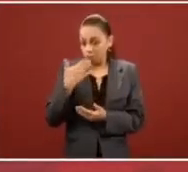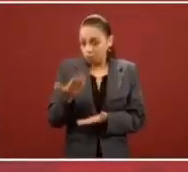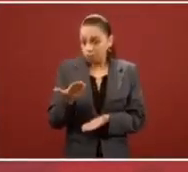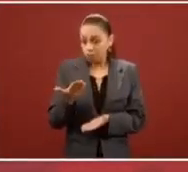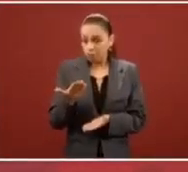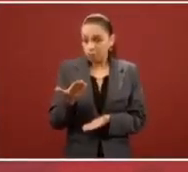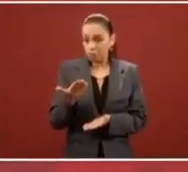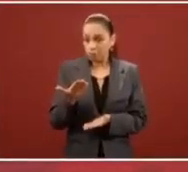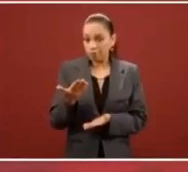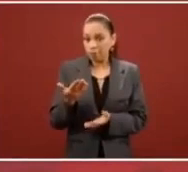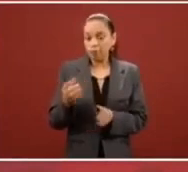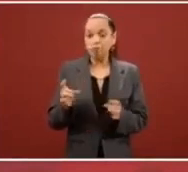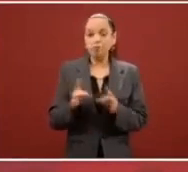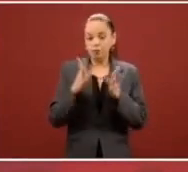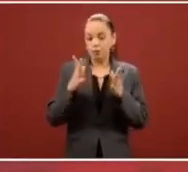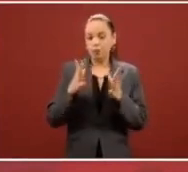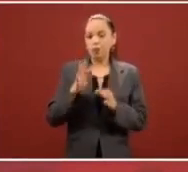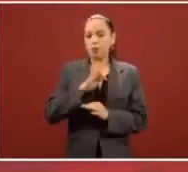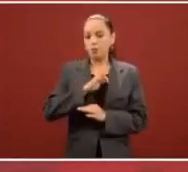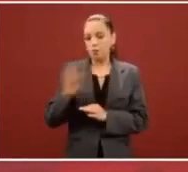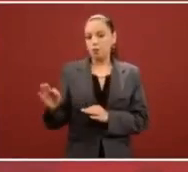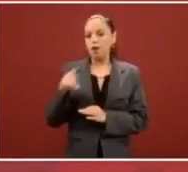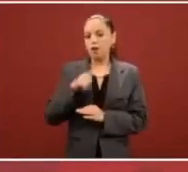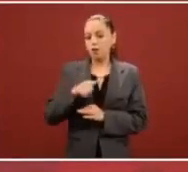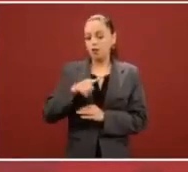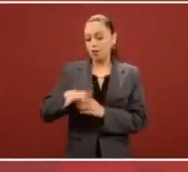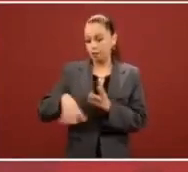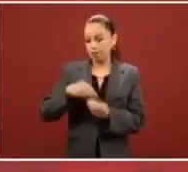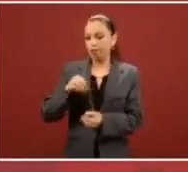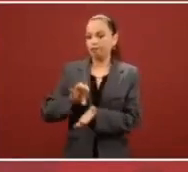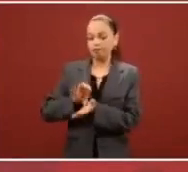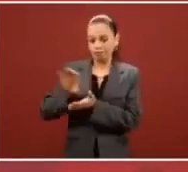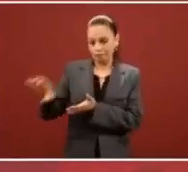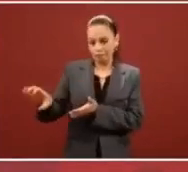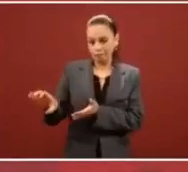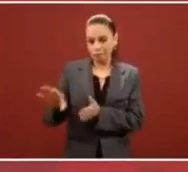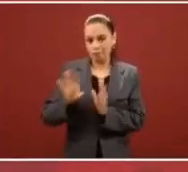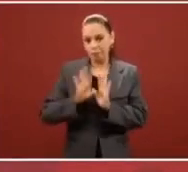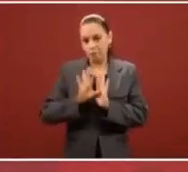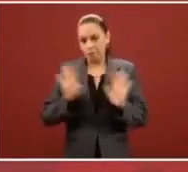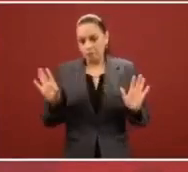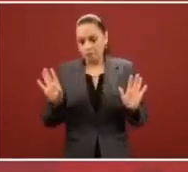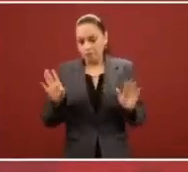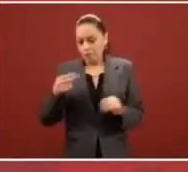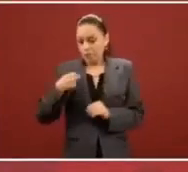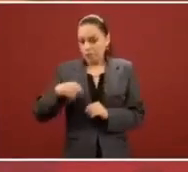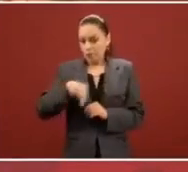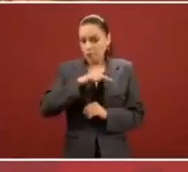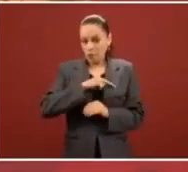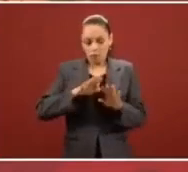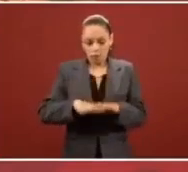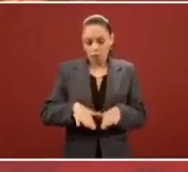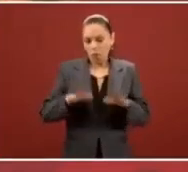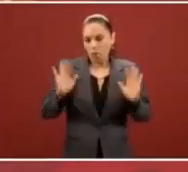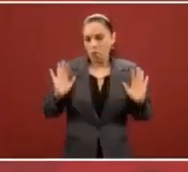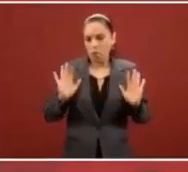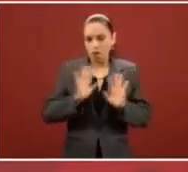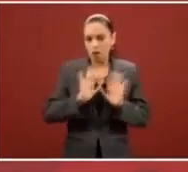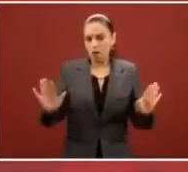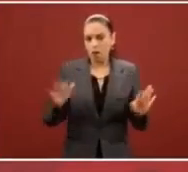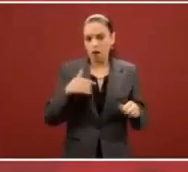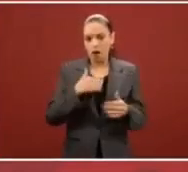si existe la reparación del daño. Ya nosotros decimos, ya, está ahí,